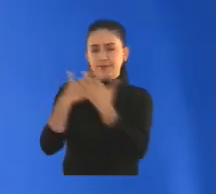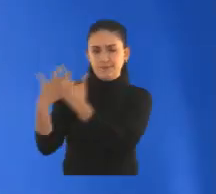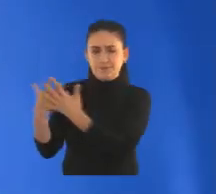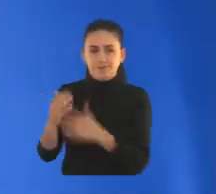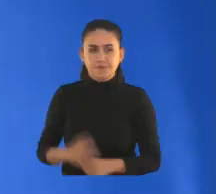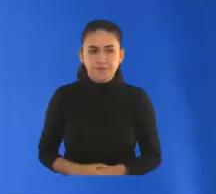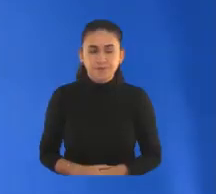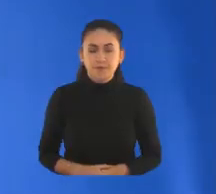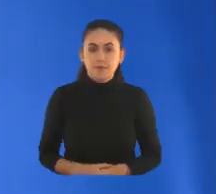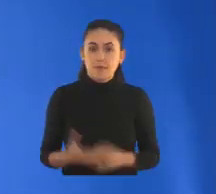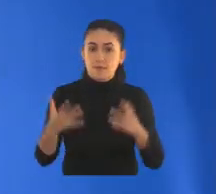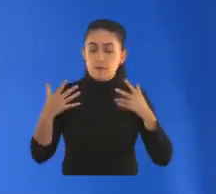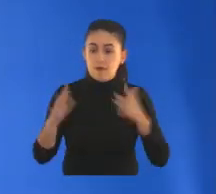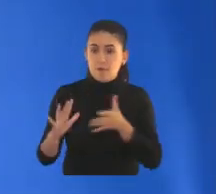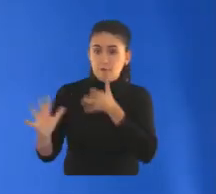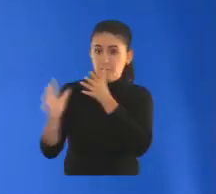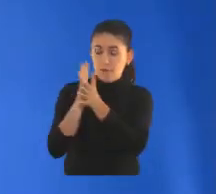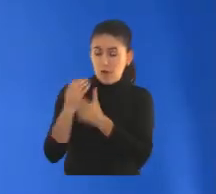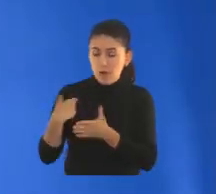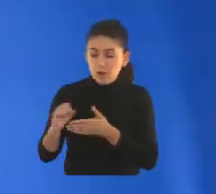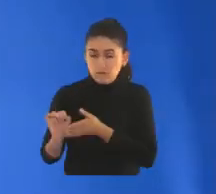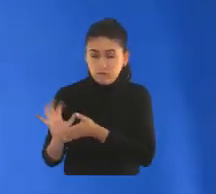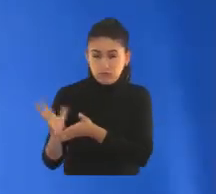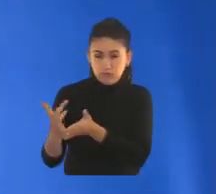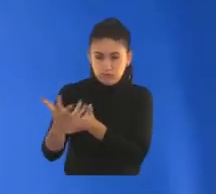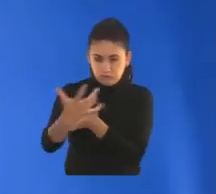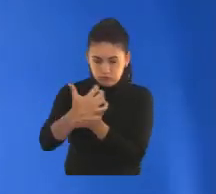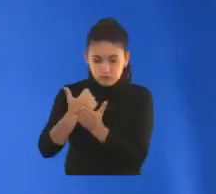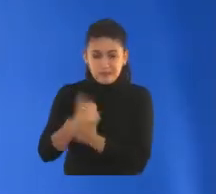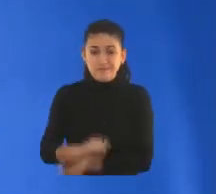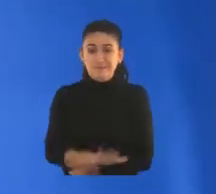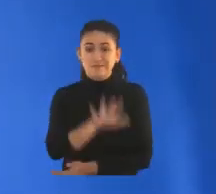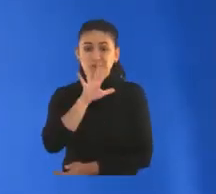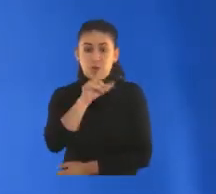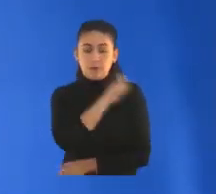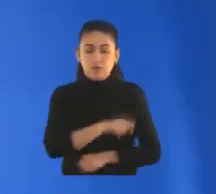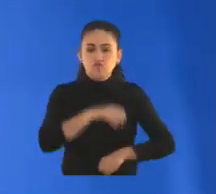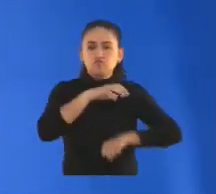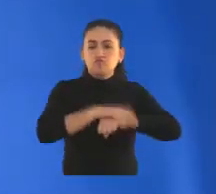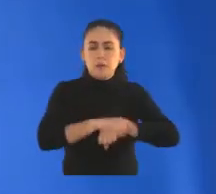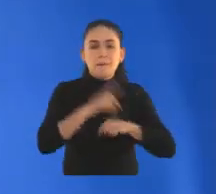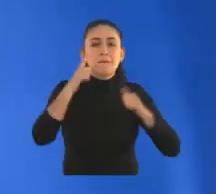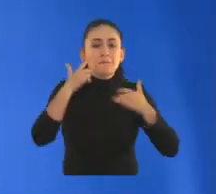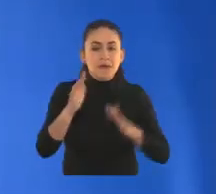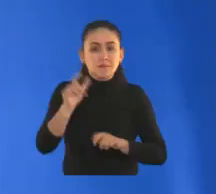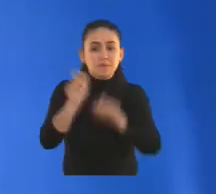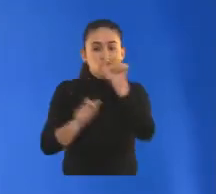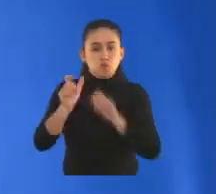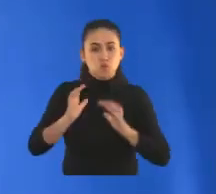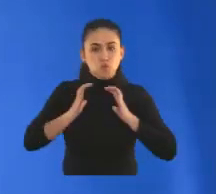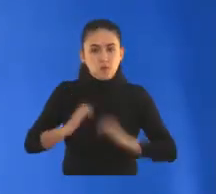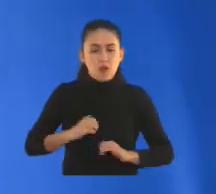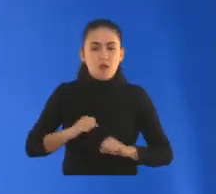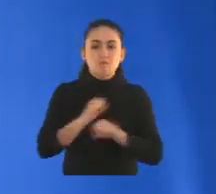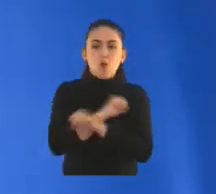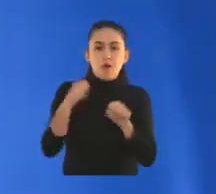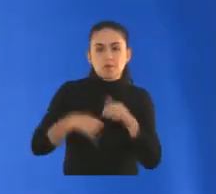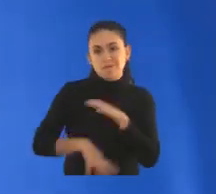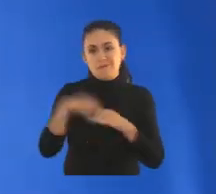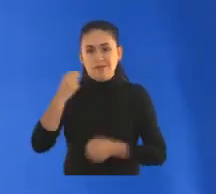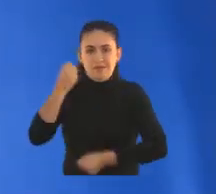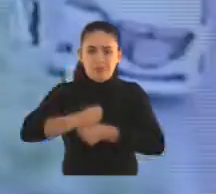acuerdo a la información recolectada por el ente acusador, los capturados al parecer hurtaban a los ciudadanos que salían a trabajar en la